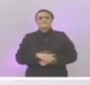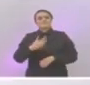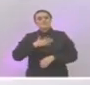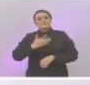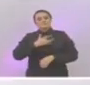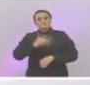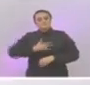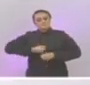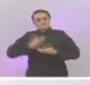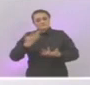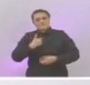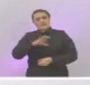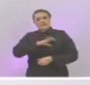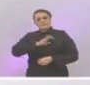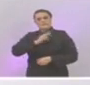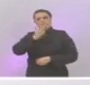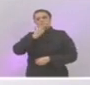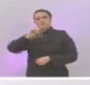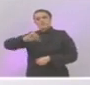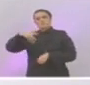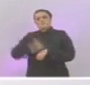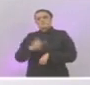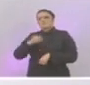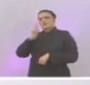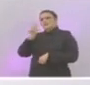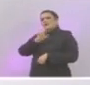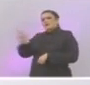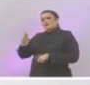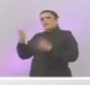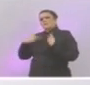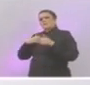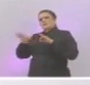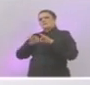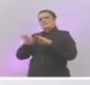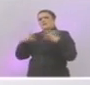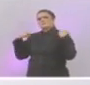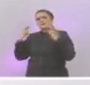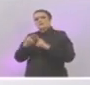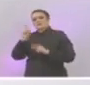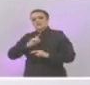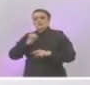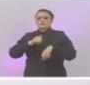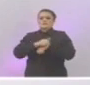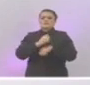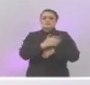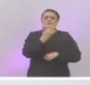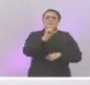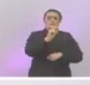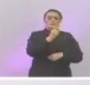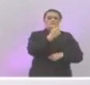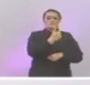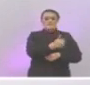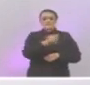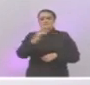Expreso mi afecto este día y reconocimiento al personal docente y a las secciones 26 y 52